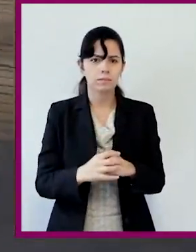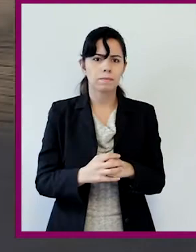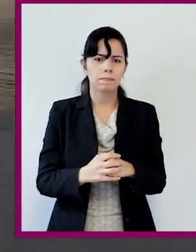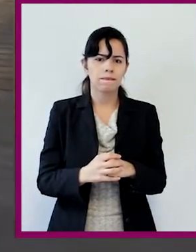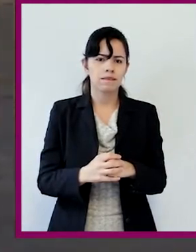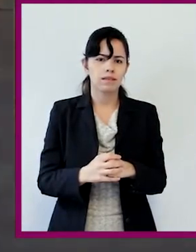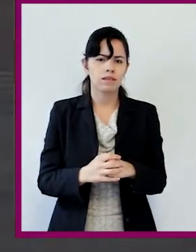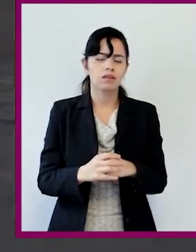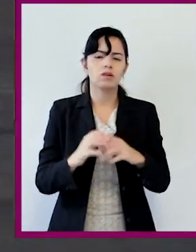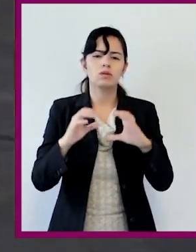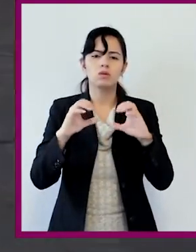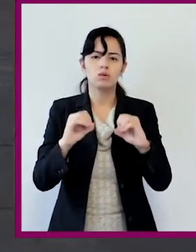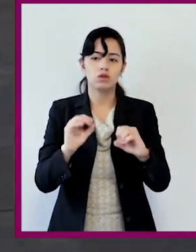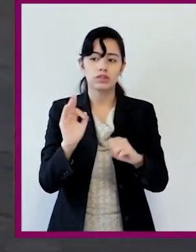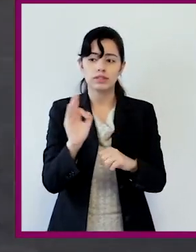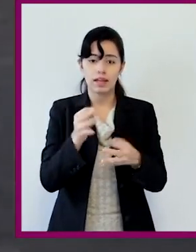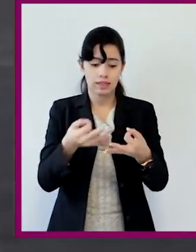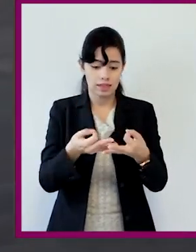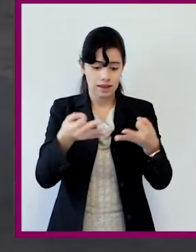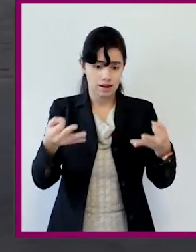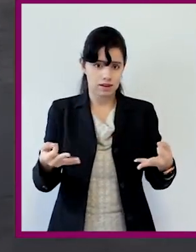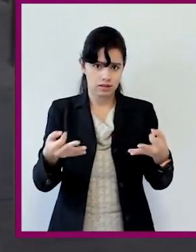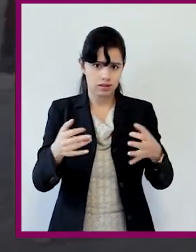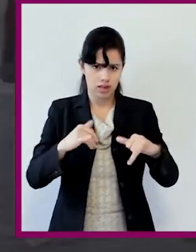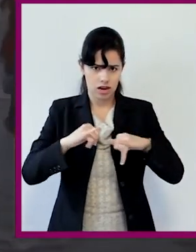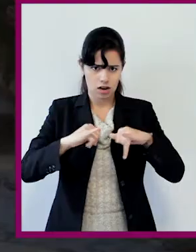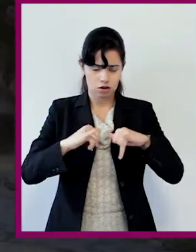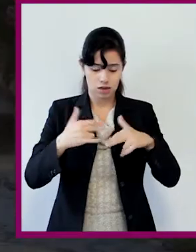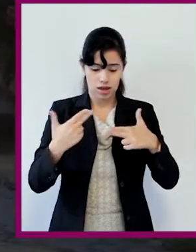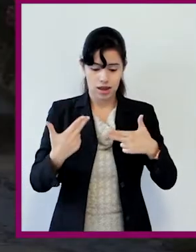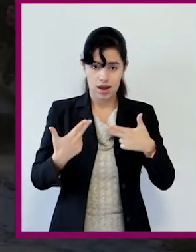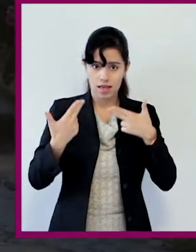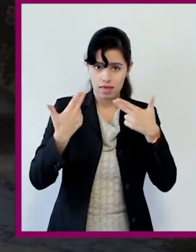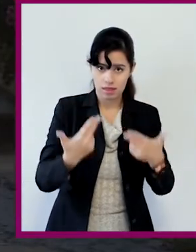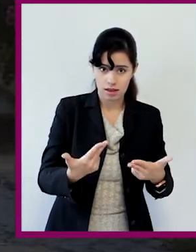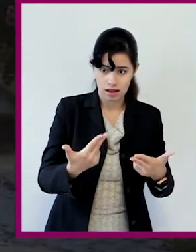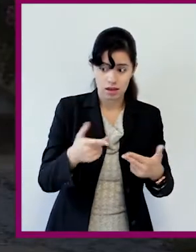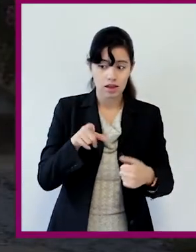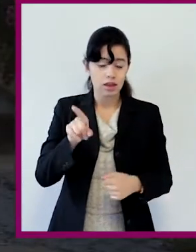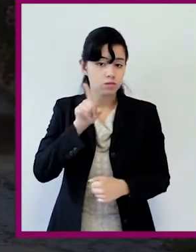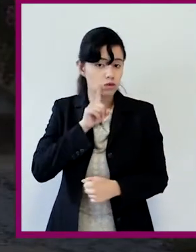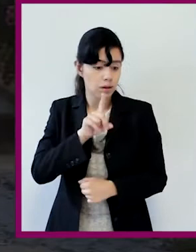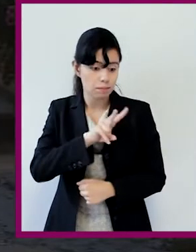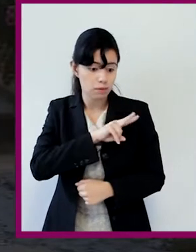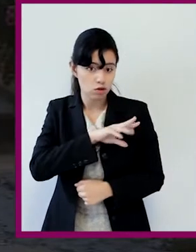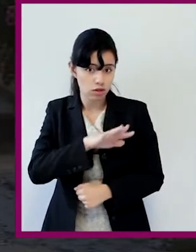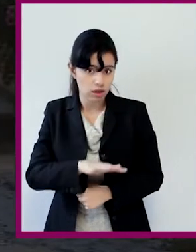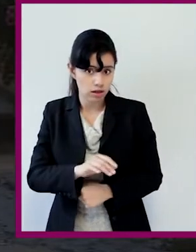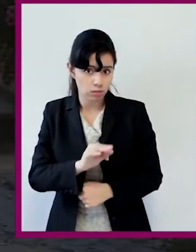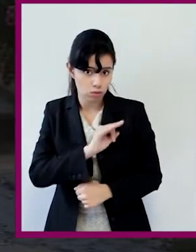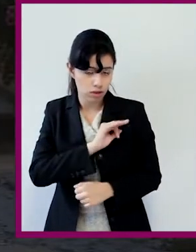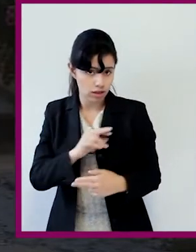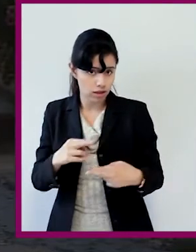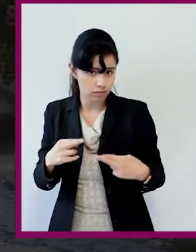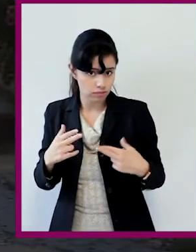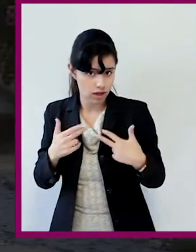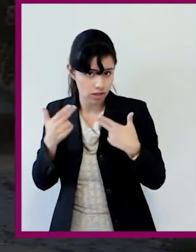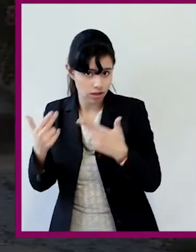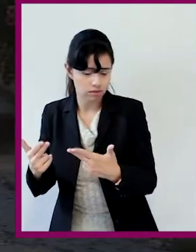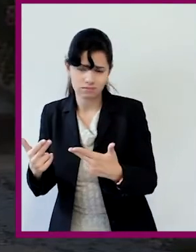o cuando se hereda la tierra, la viuda no puede heredar sino el